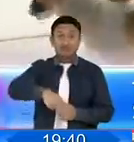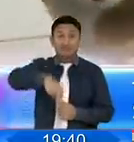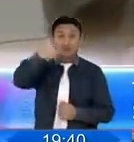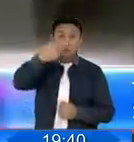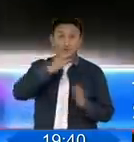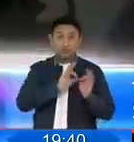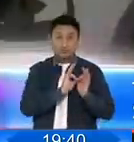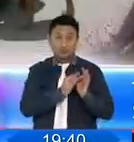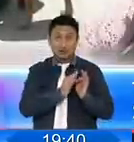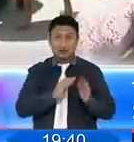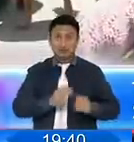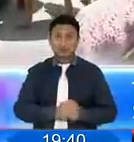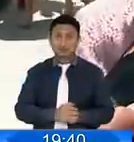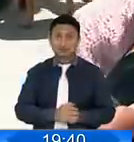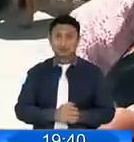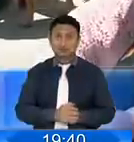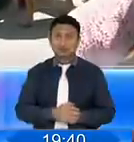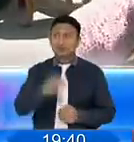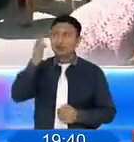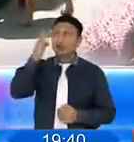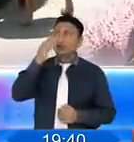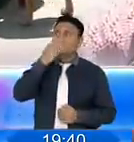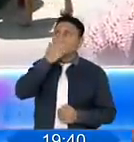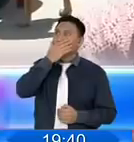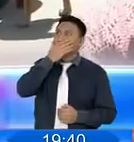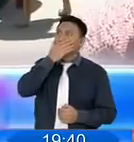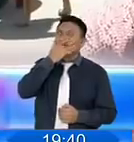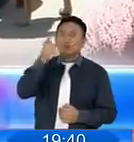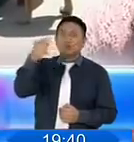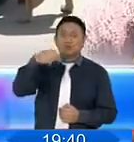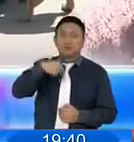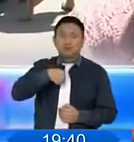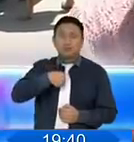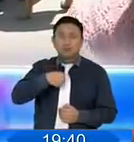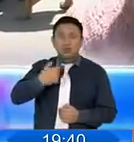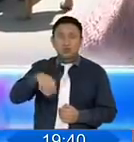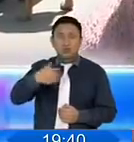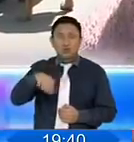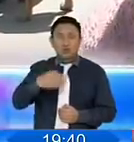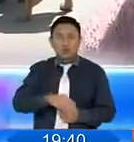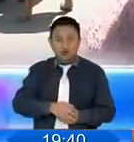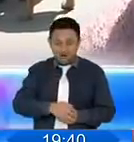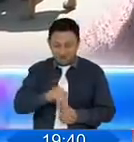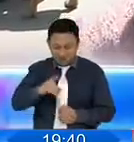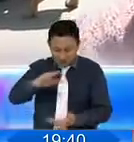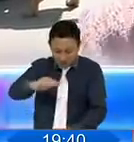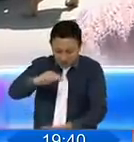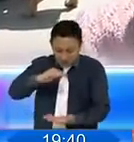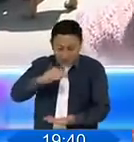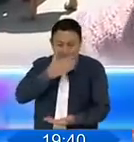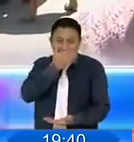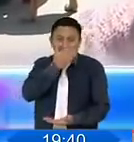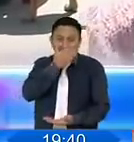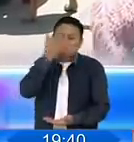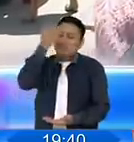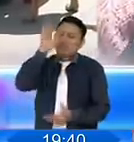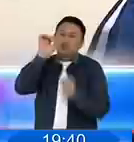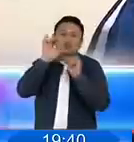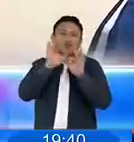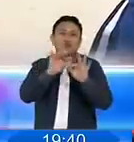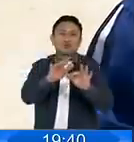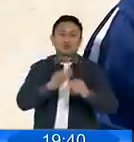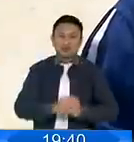Digo, Dios mío, ¿cómo han venido acá a vernos, a dejarnos un poquito, que Diosito les bendiga? Es lo